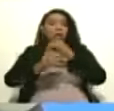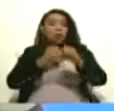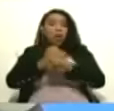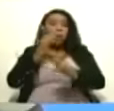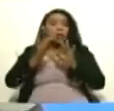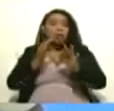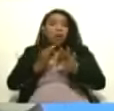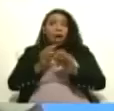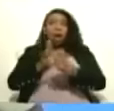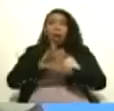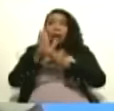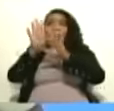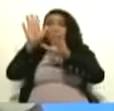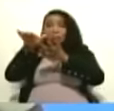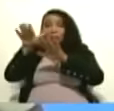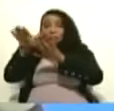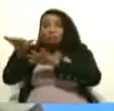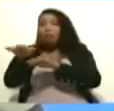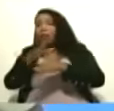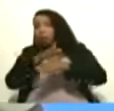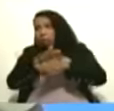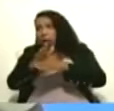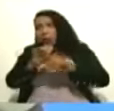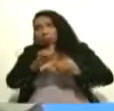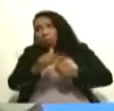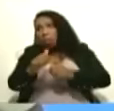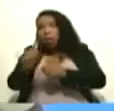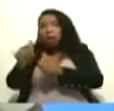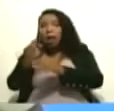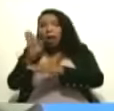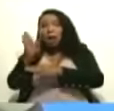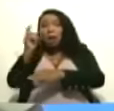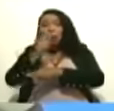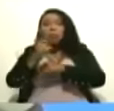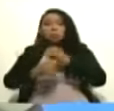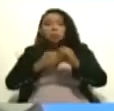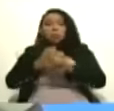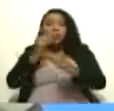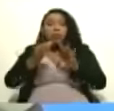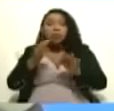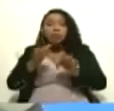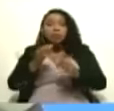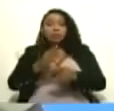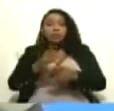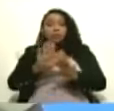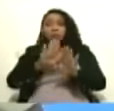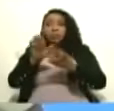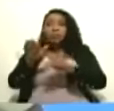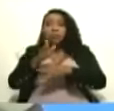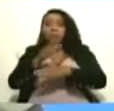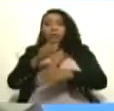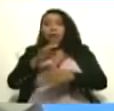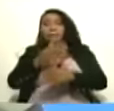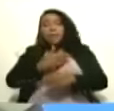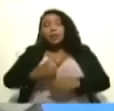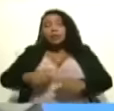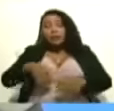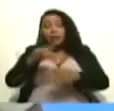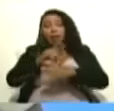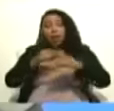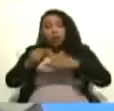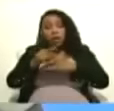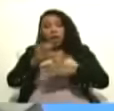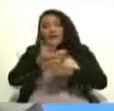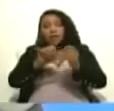fue y fue hay que ir a la Corte Internacional de Justicia apoyado por el presidente de Guyana y el vicepresidente de Guyana que por supuesto lo